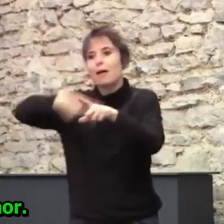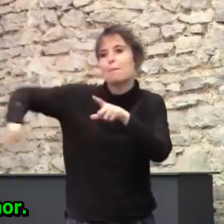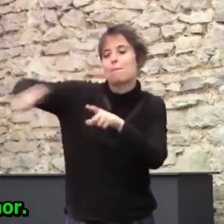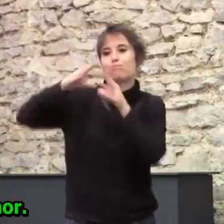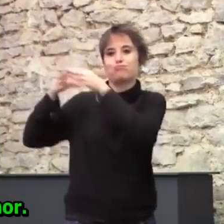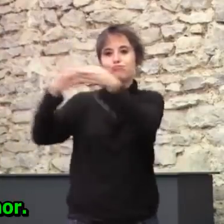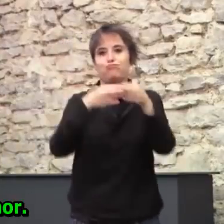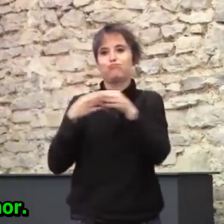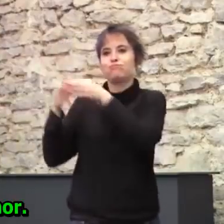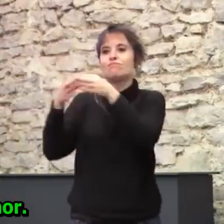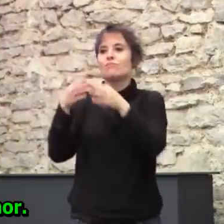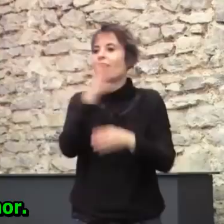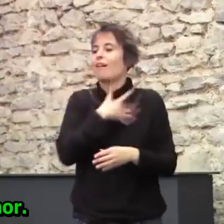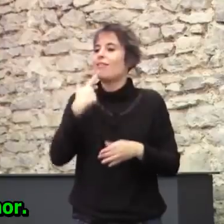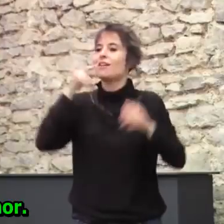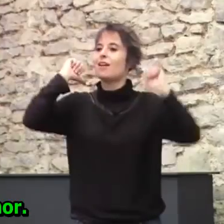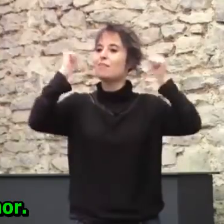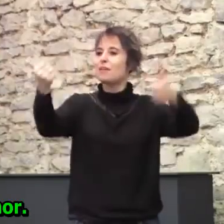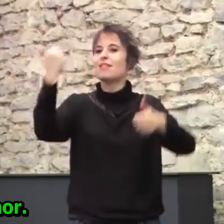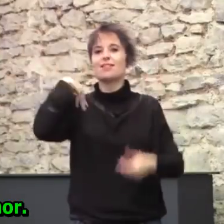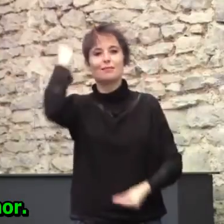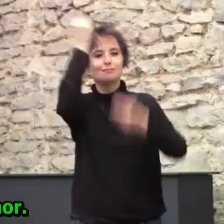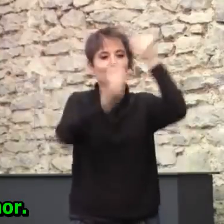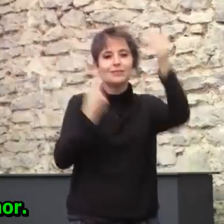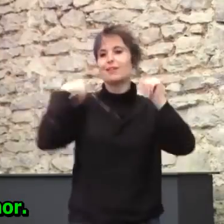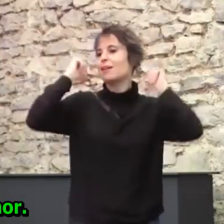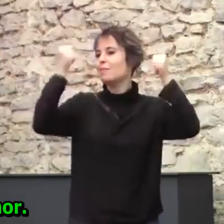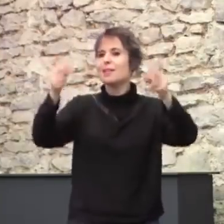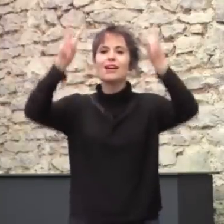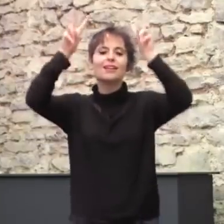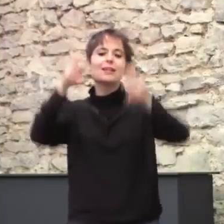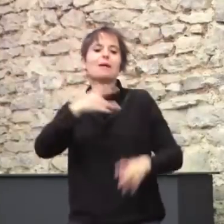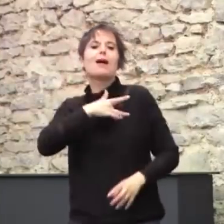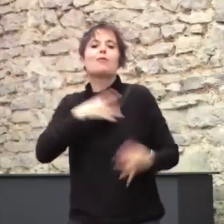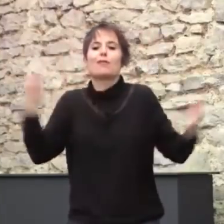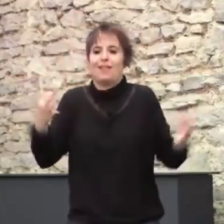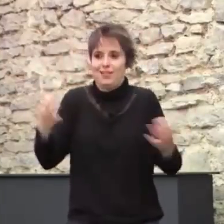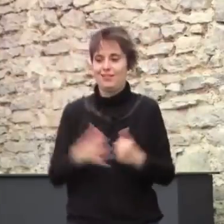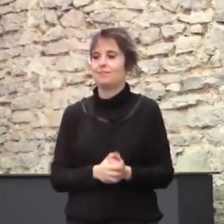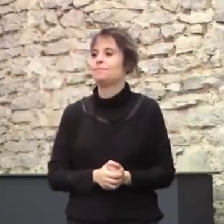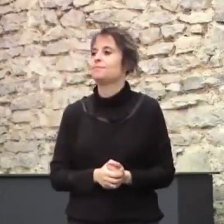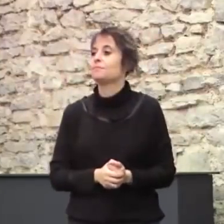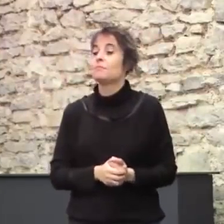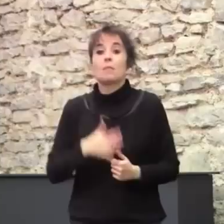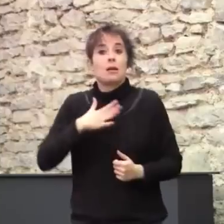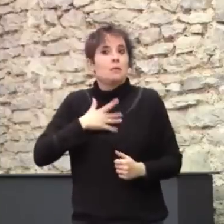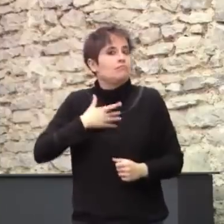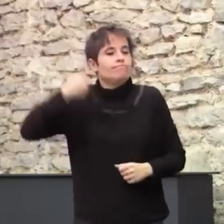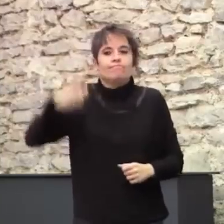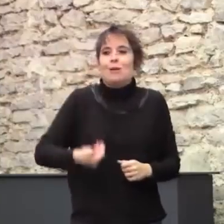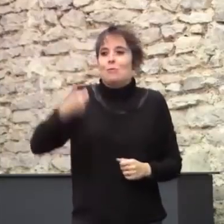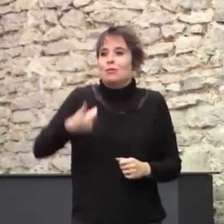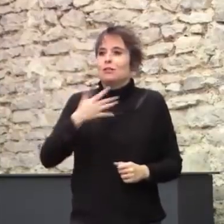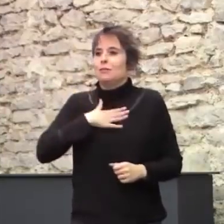decir, como empezar a reflexionar colectivamente sobre el tema del amor. Para mí era fundamental,